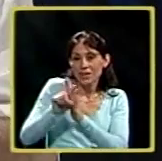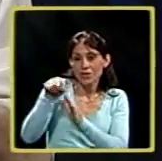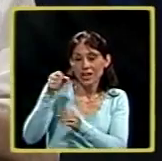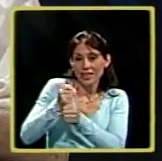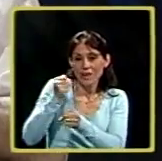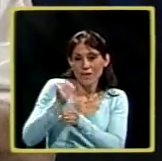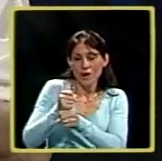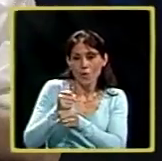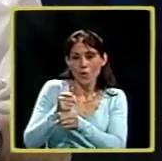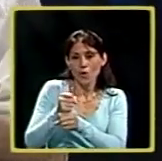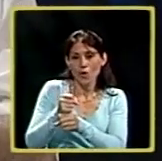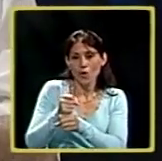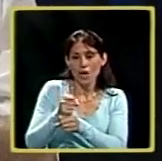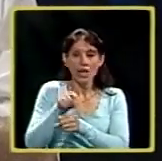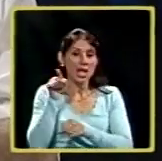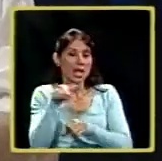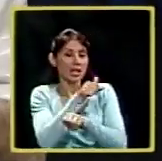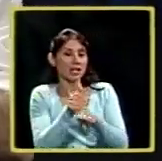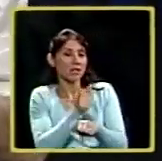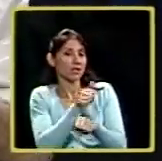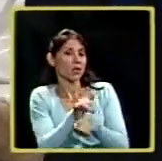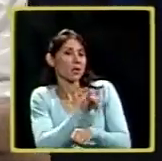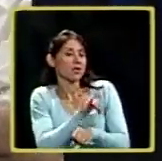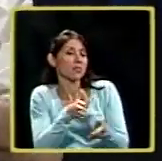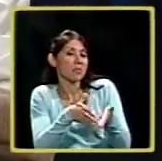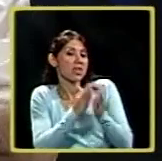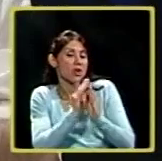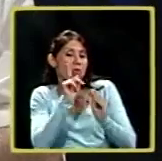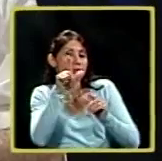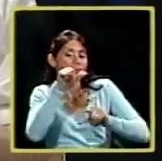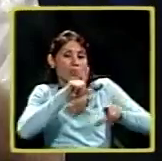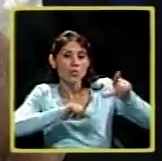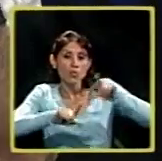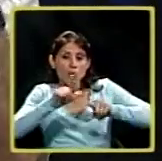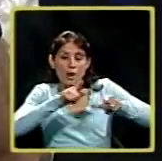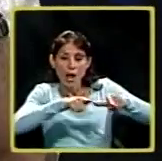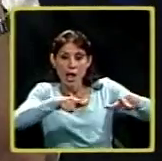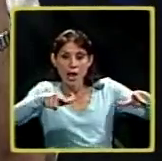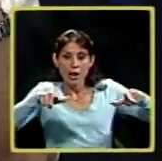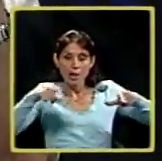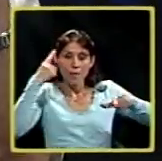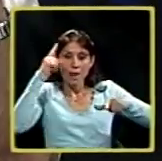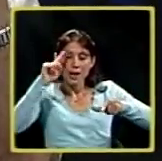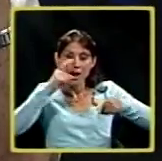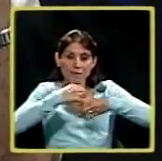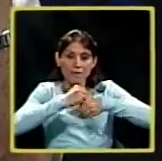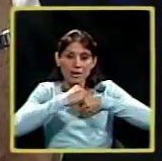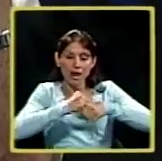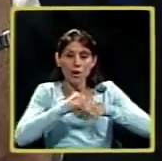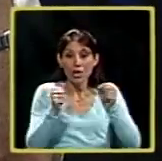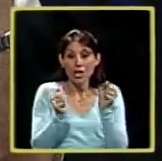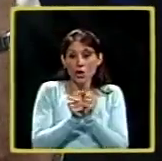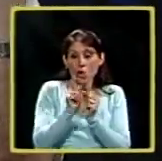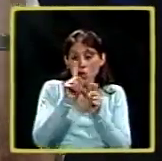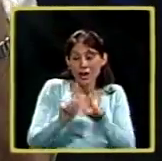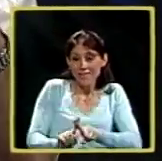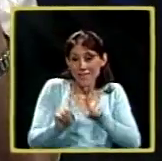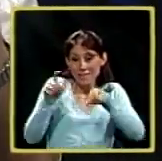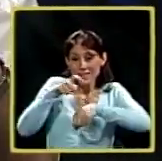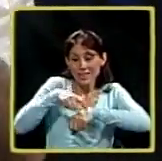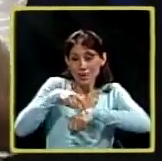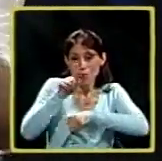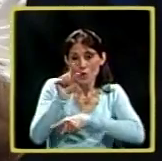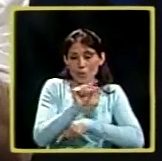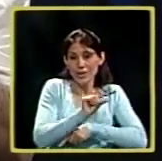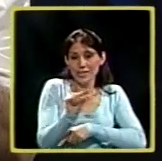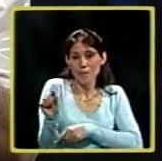trabajo. Estableció lo mismo, una planta para fabricarlo, y con diferencia de una semana, este